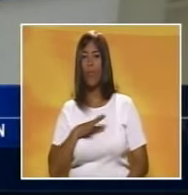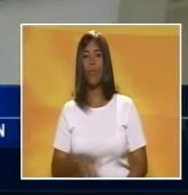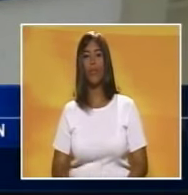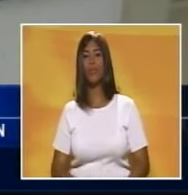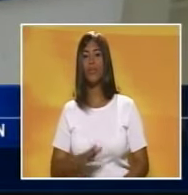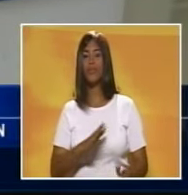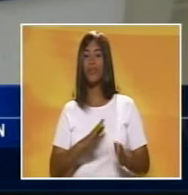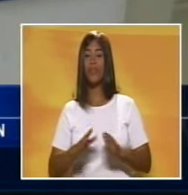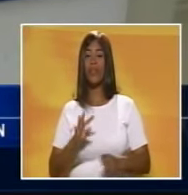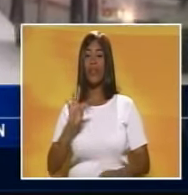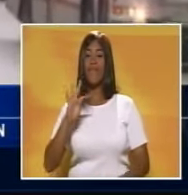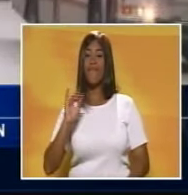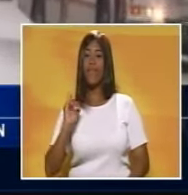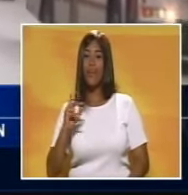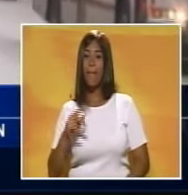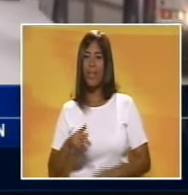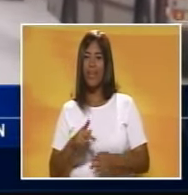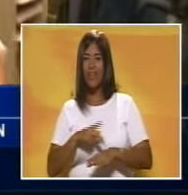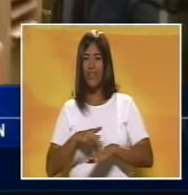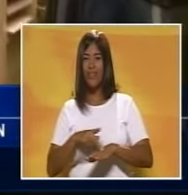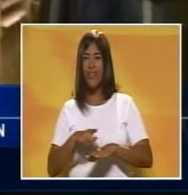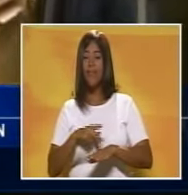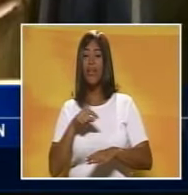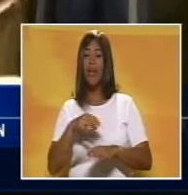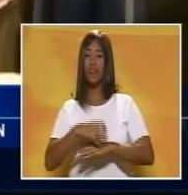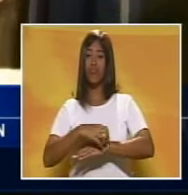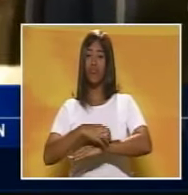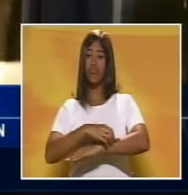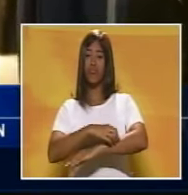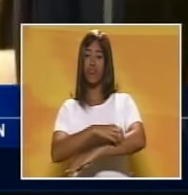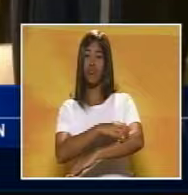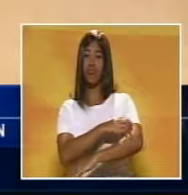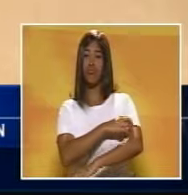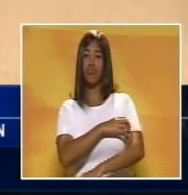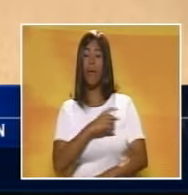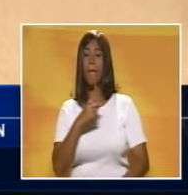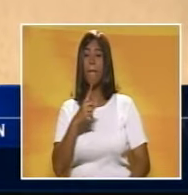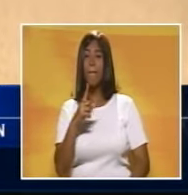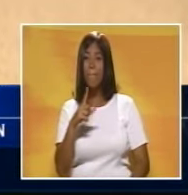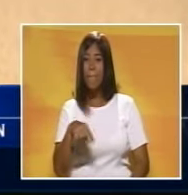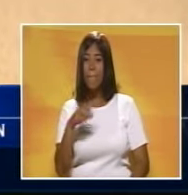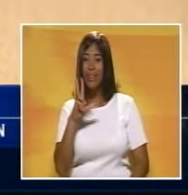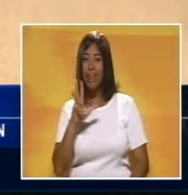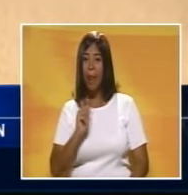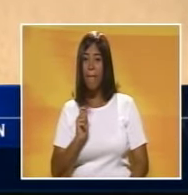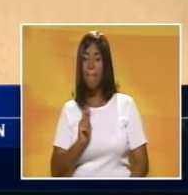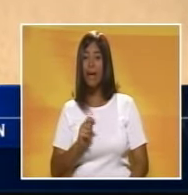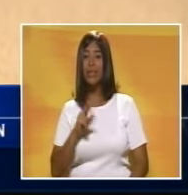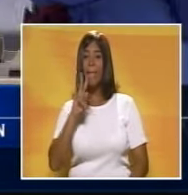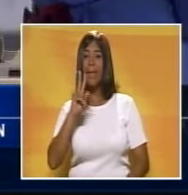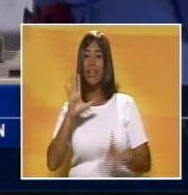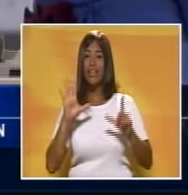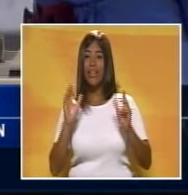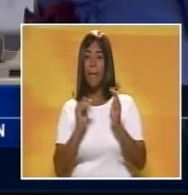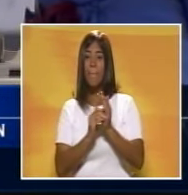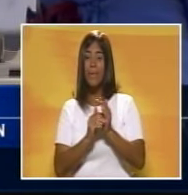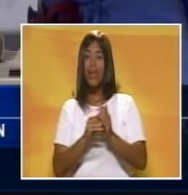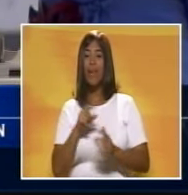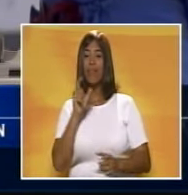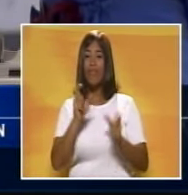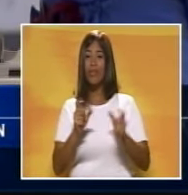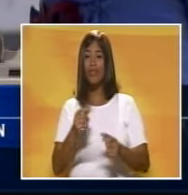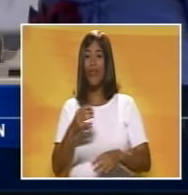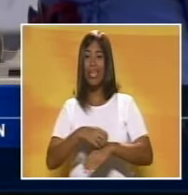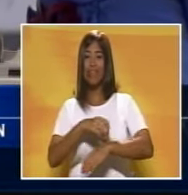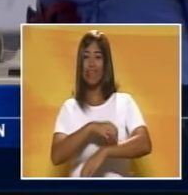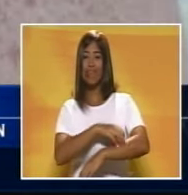En Filipinas, una epidemia de sarampión acumuló en el primer trimestre del año casi 27,000 casos y